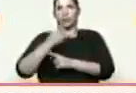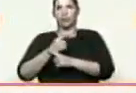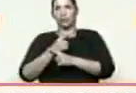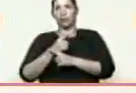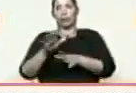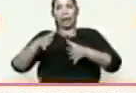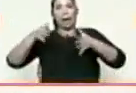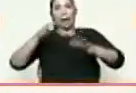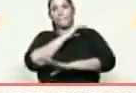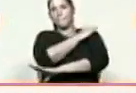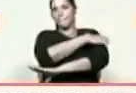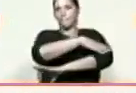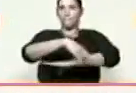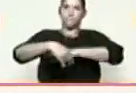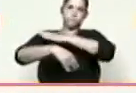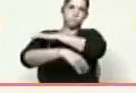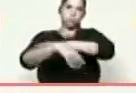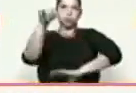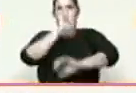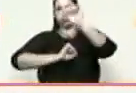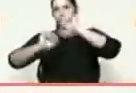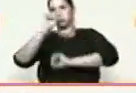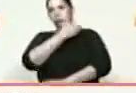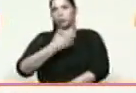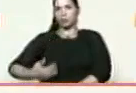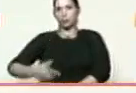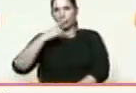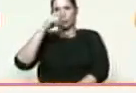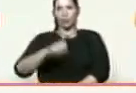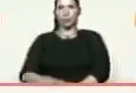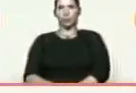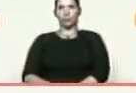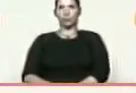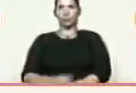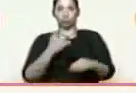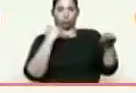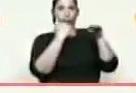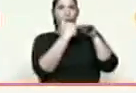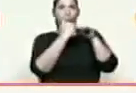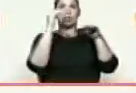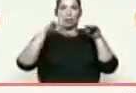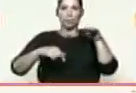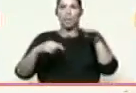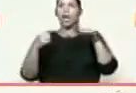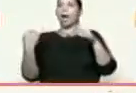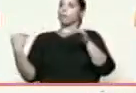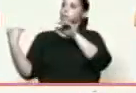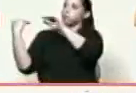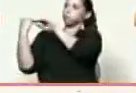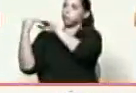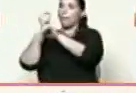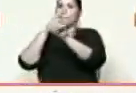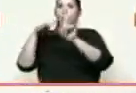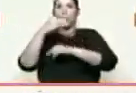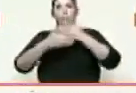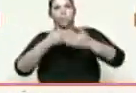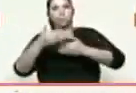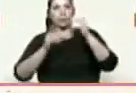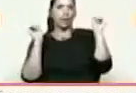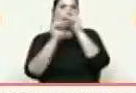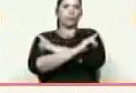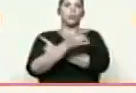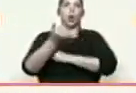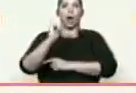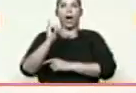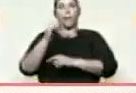brazo con que cuente el presidente Maduro de un lado y del otro lado con el pueblo para avanzar en los cambios que tenemos que anunciar.